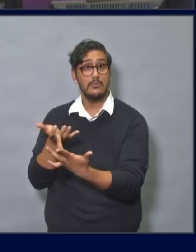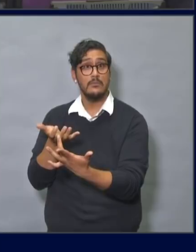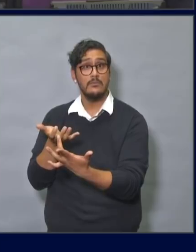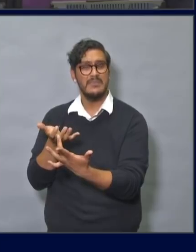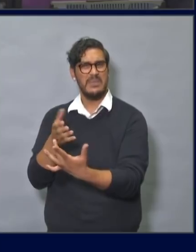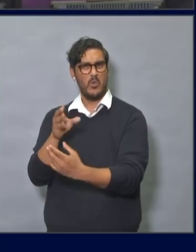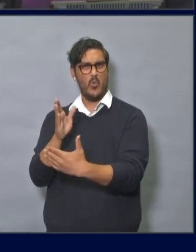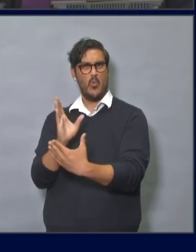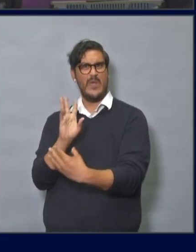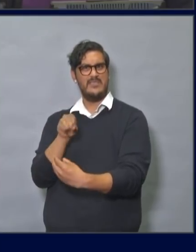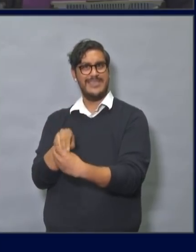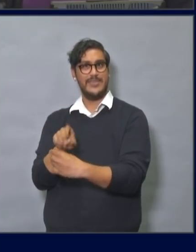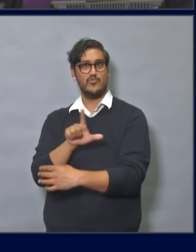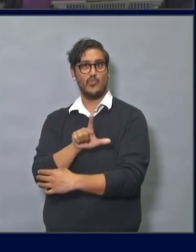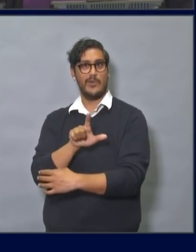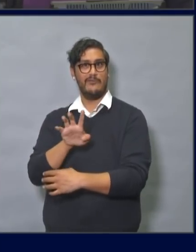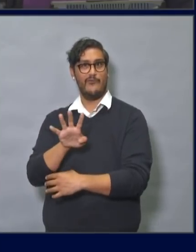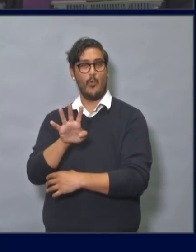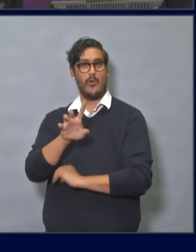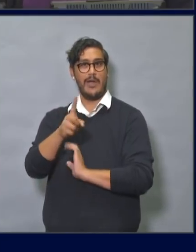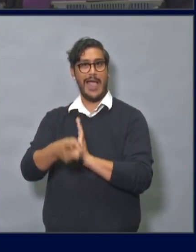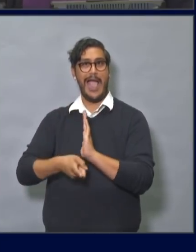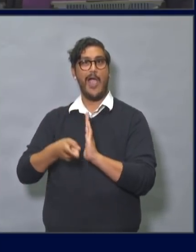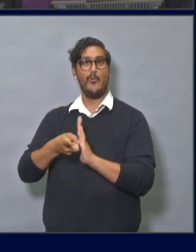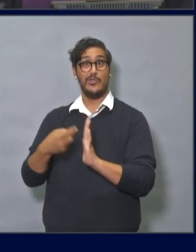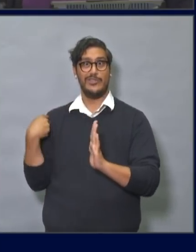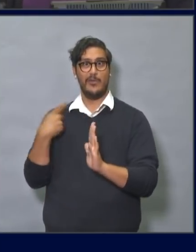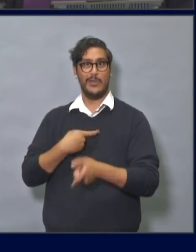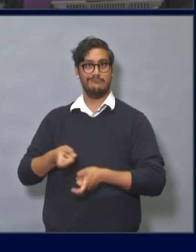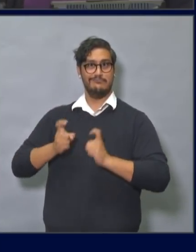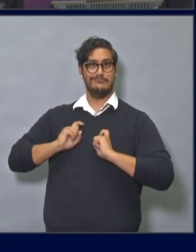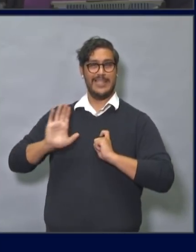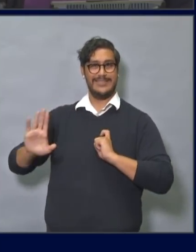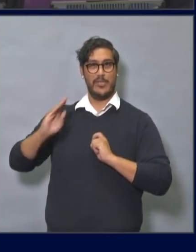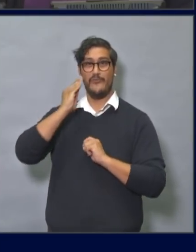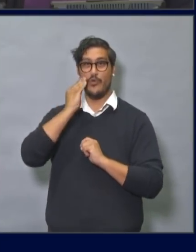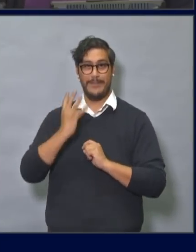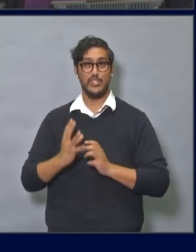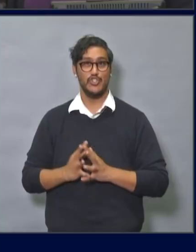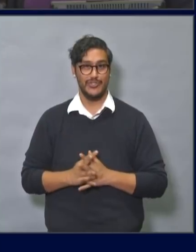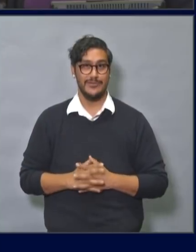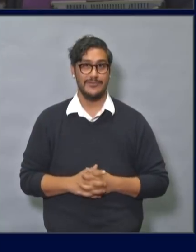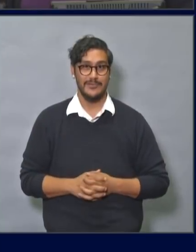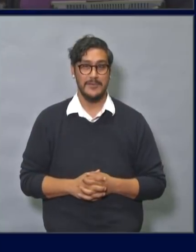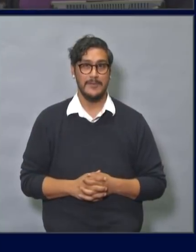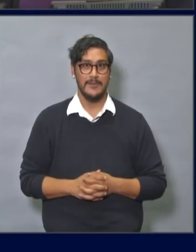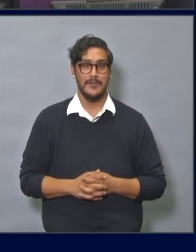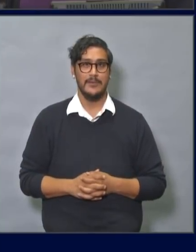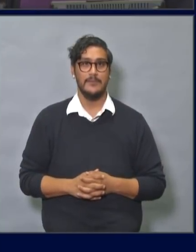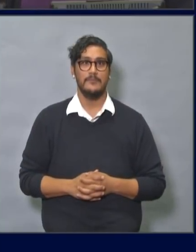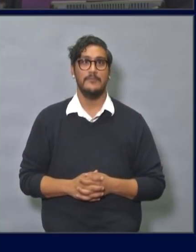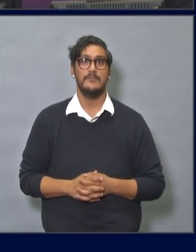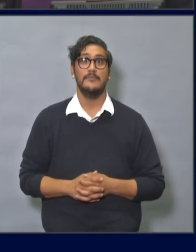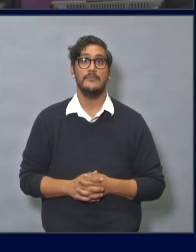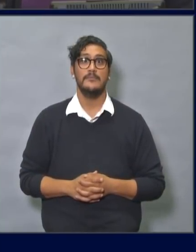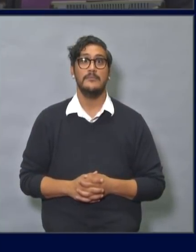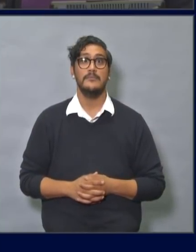las 24 horas que se asignó el caso a un rastreador de casos. Y